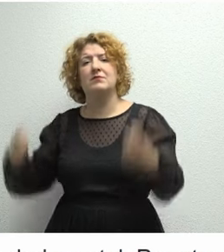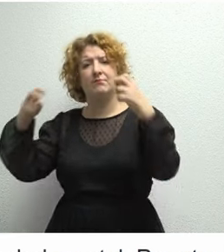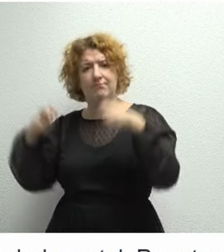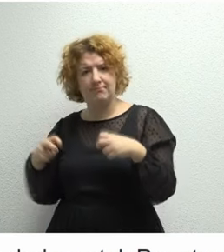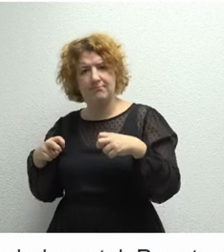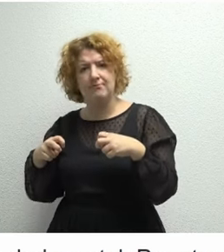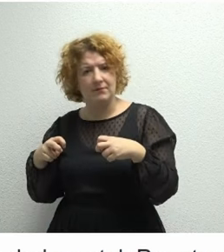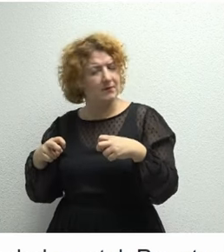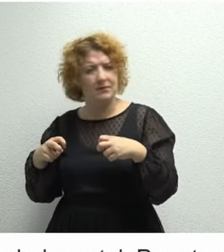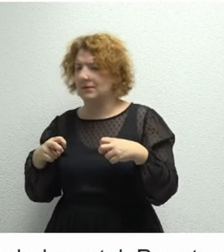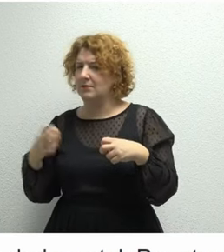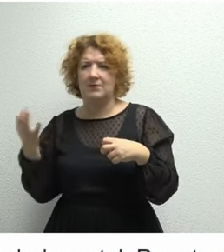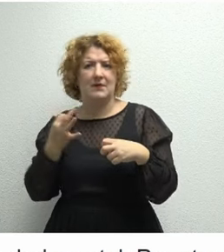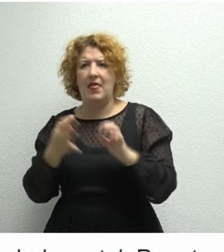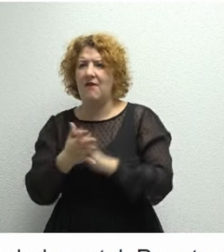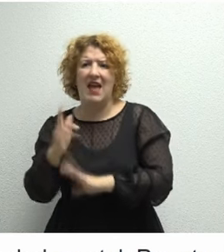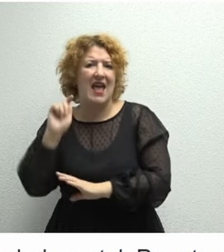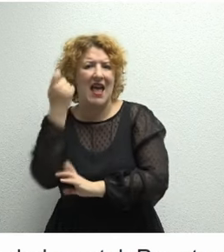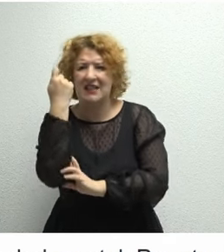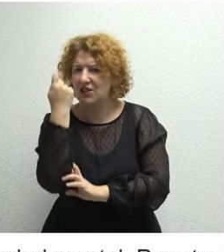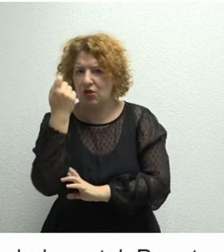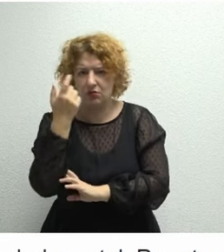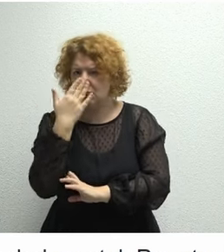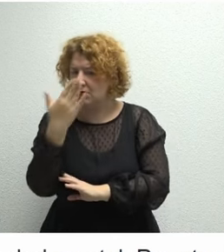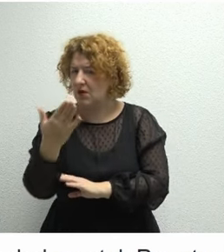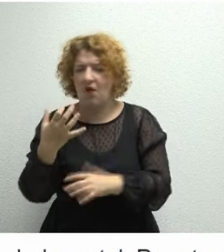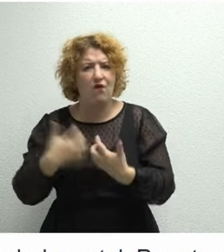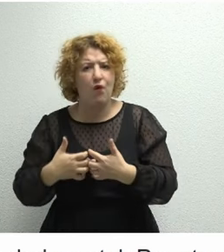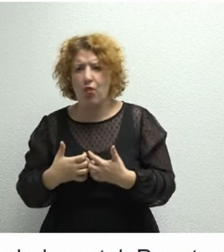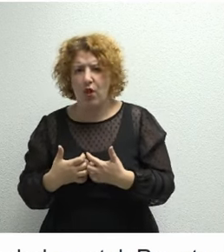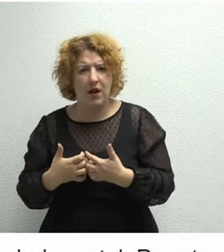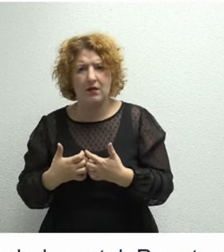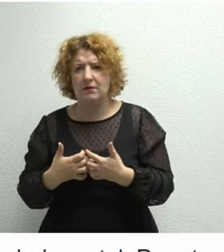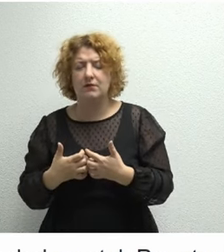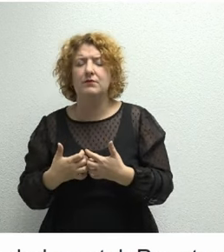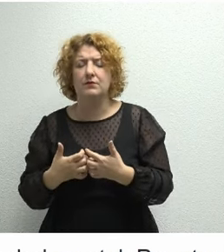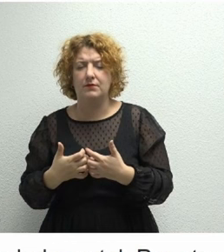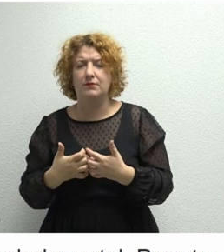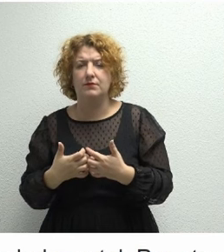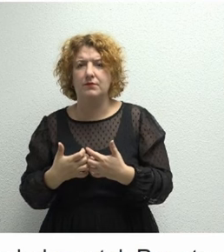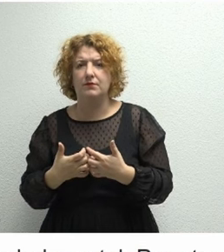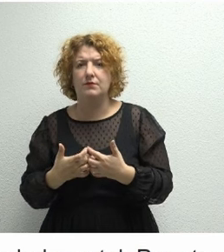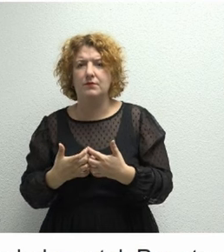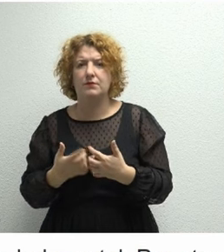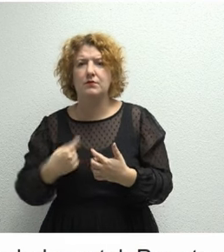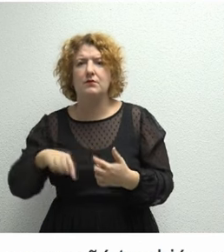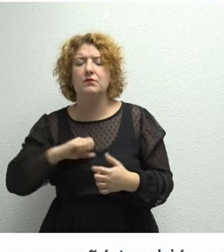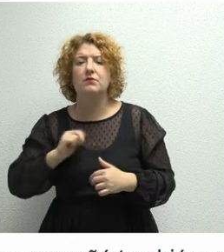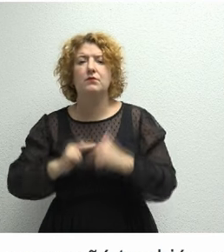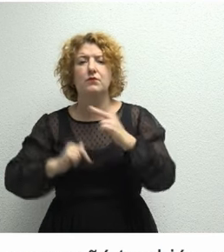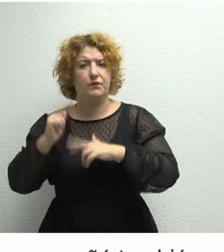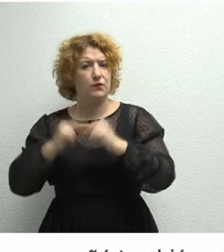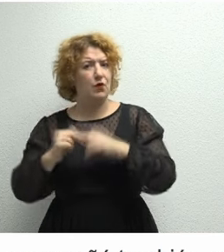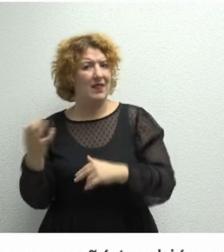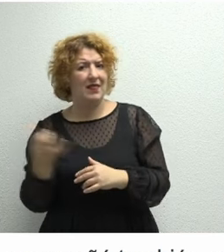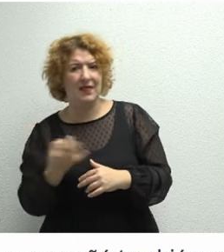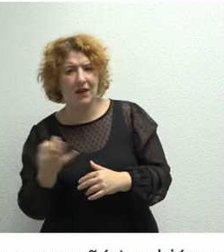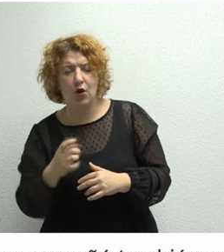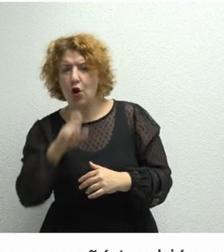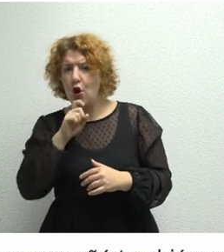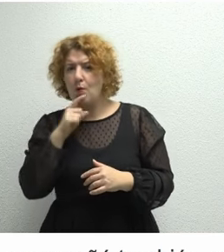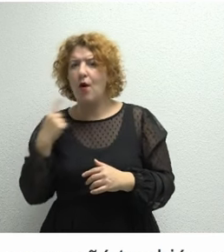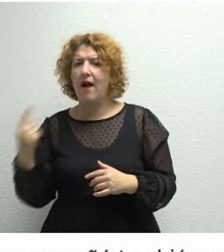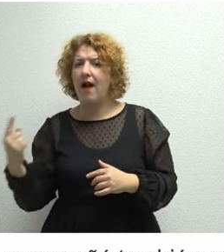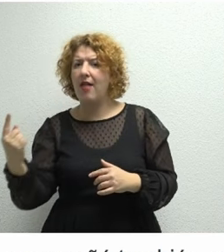dijimos esto tiene que ser un éxito esto tiene que funcionar vamos a sentarnos vamos a construir juntos Cómo podemos cada uno